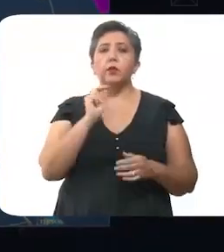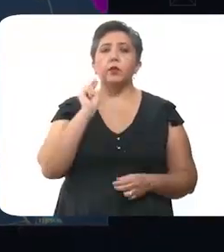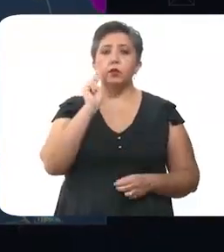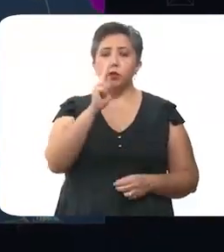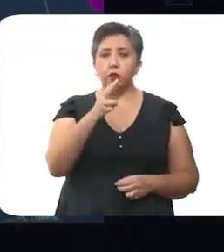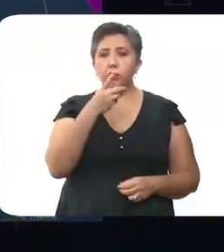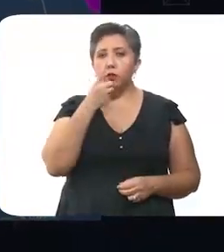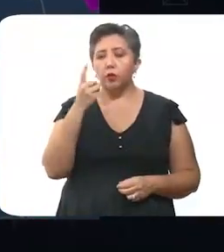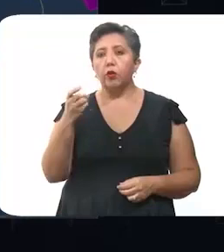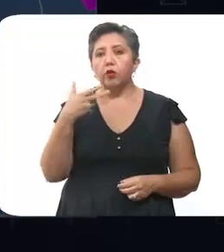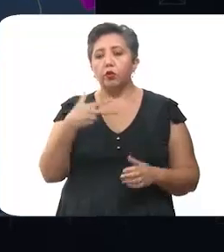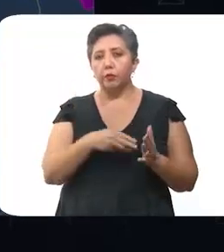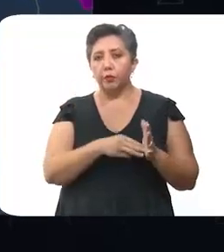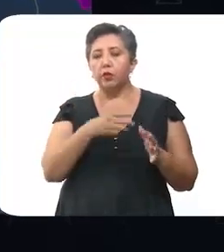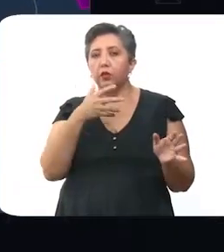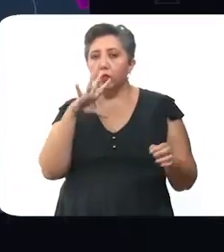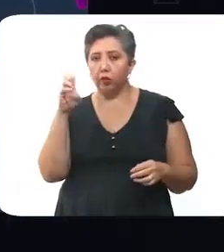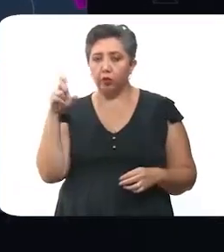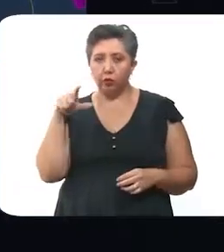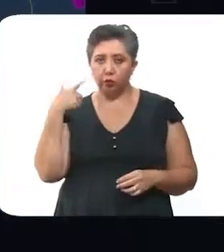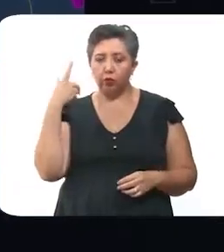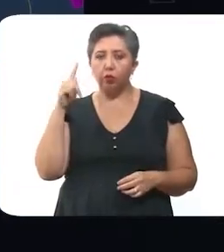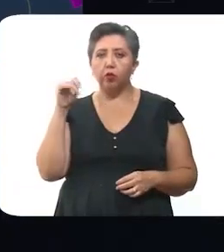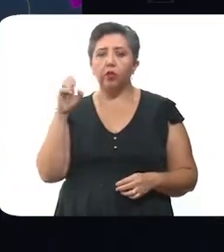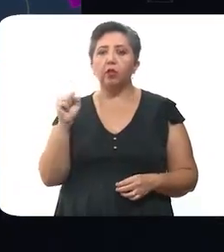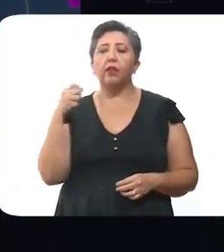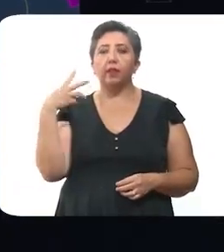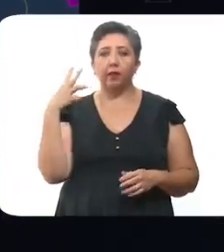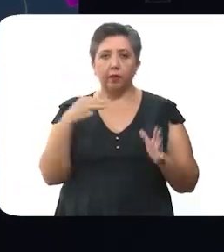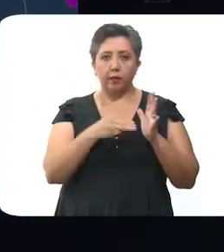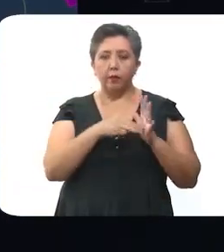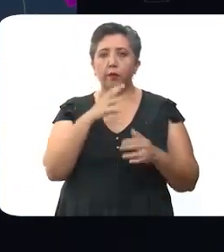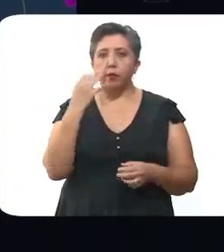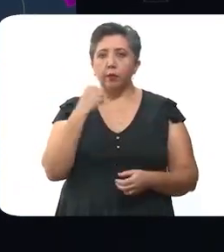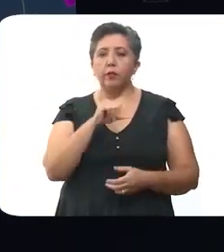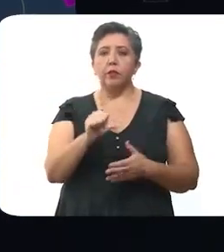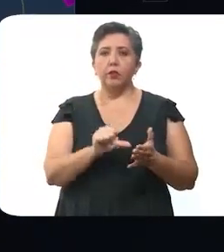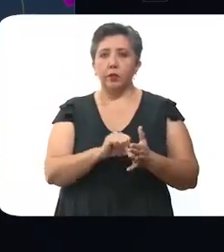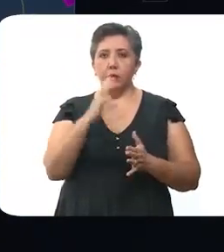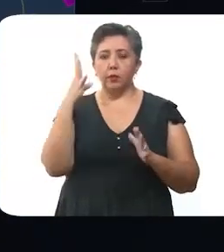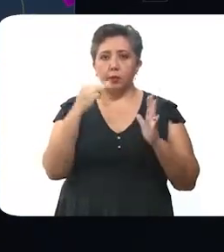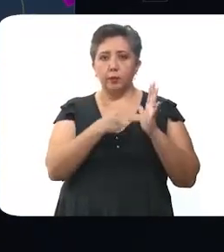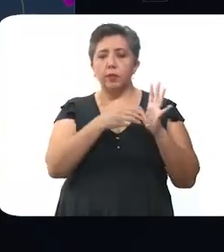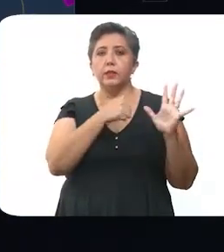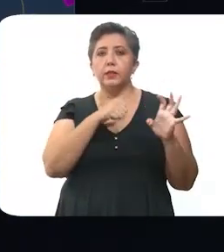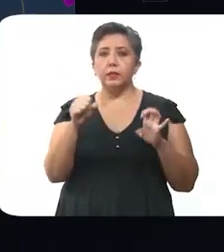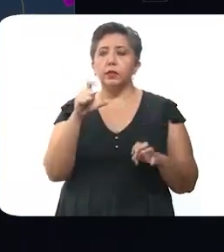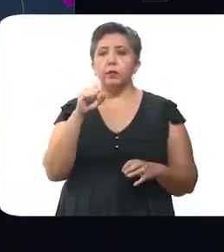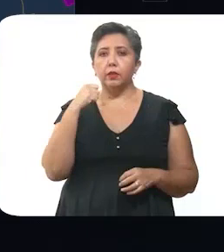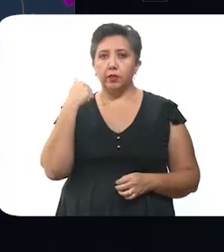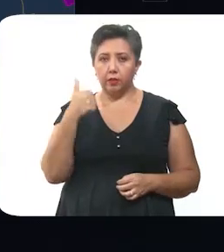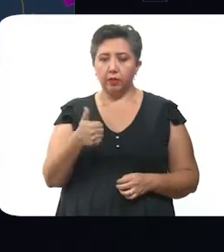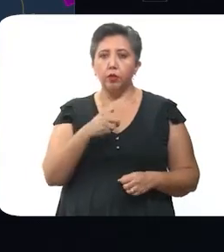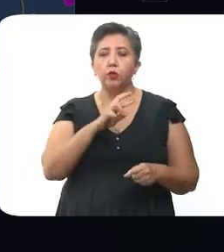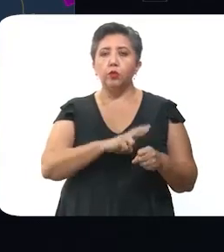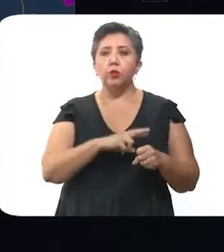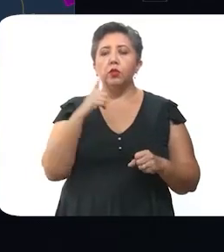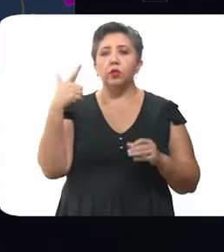norte, 8.512 en la zona oriente, 3.009 en la zona centro, 4.626 en la zona